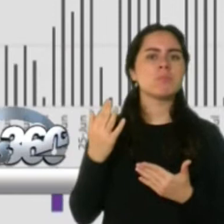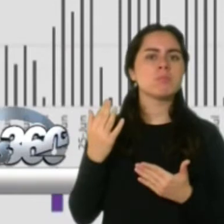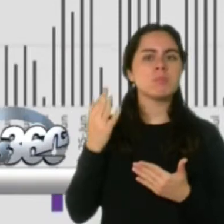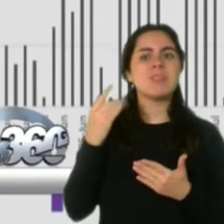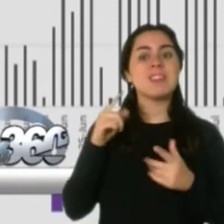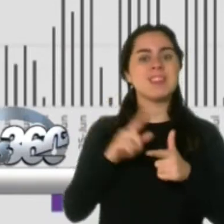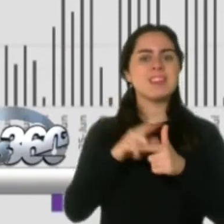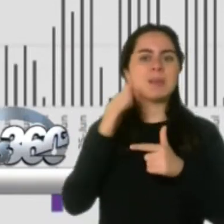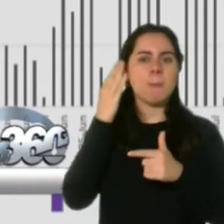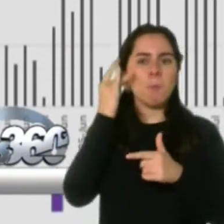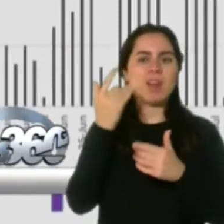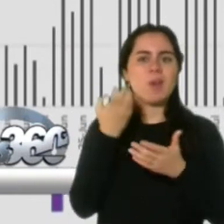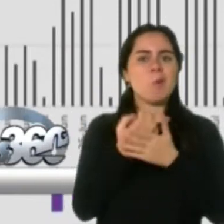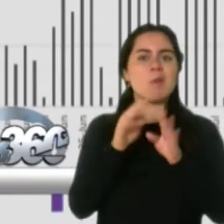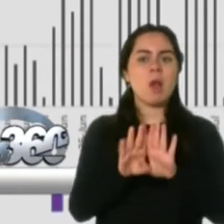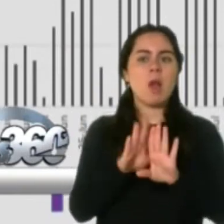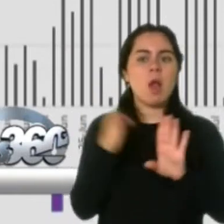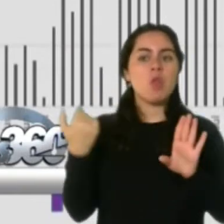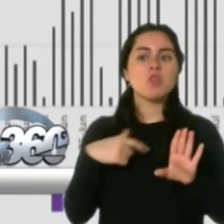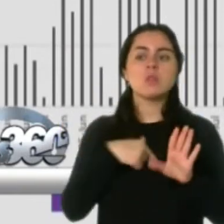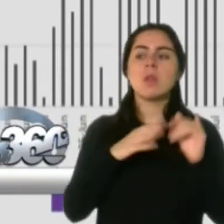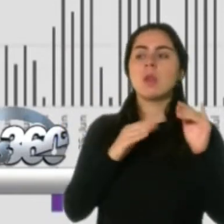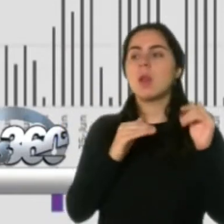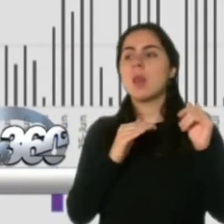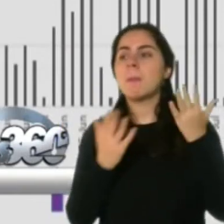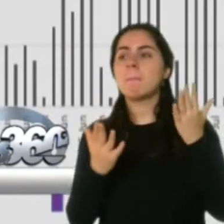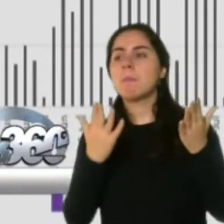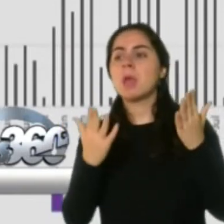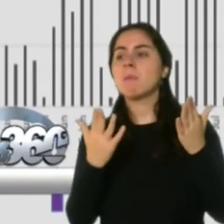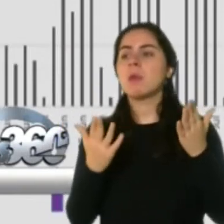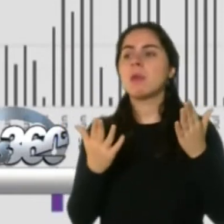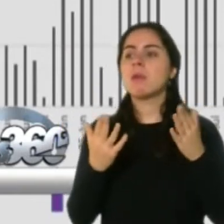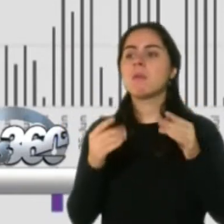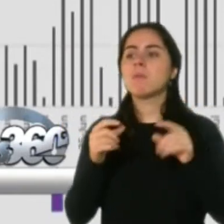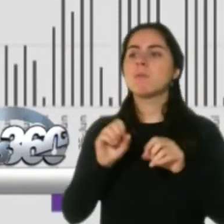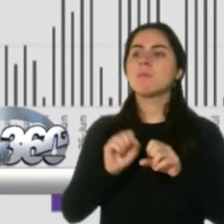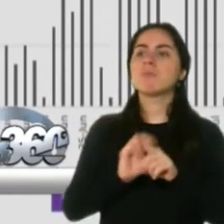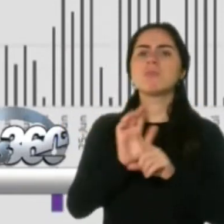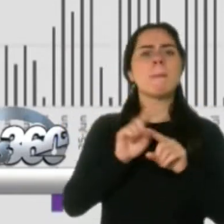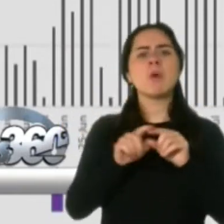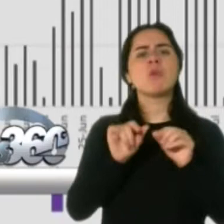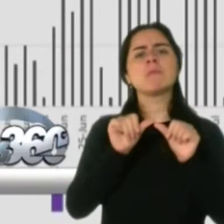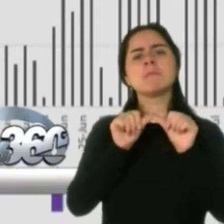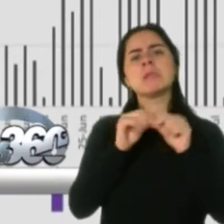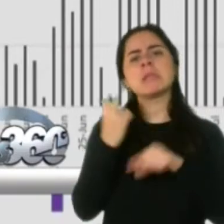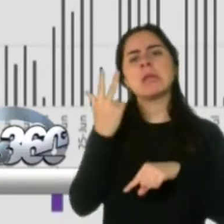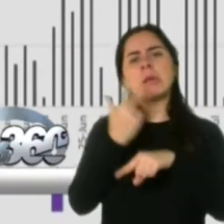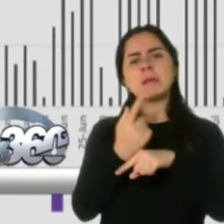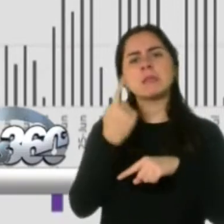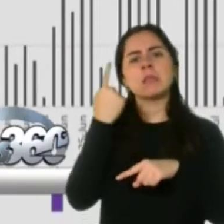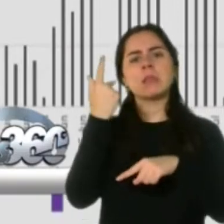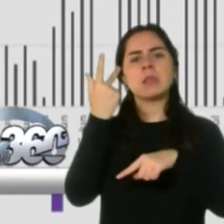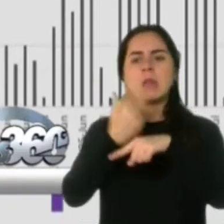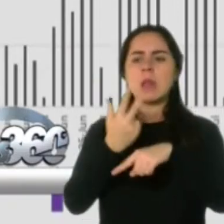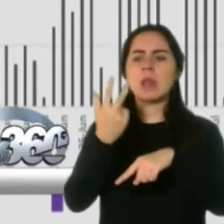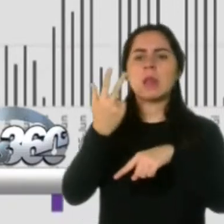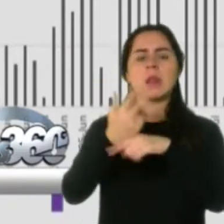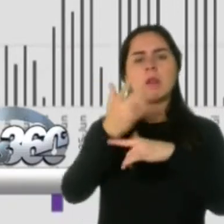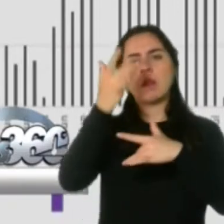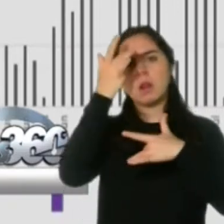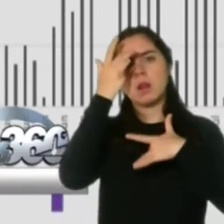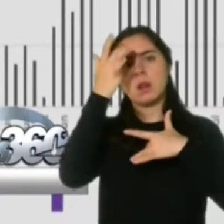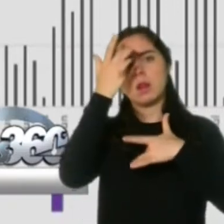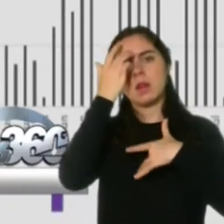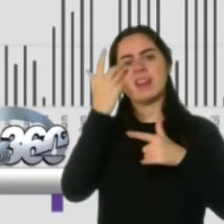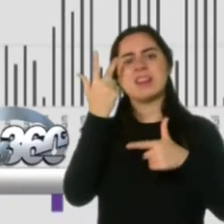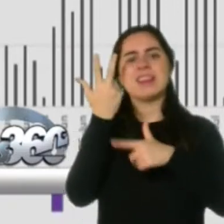¿verdad? Pero ese número se mantuvo más o menos constante hasta cerca del 22 de junio, que empezamos a ver de nuevo